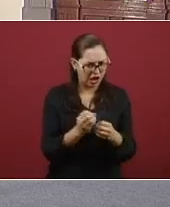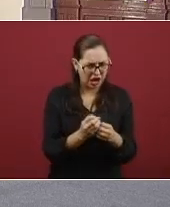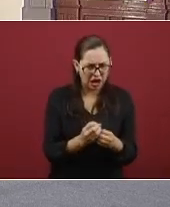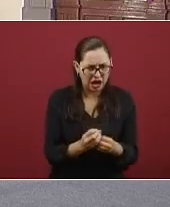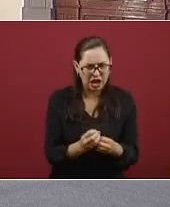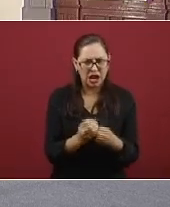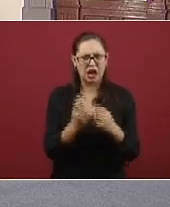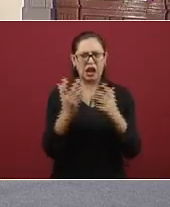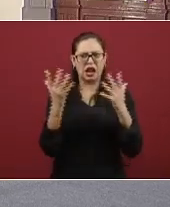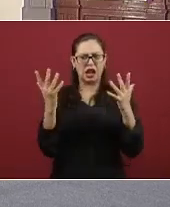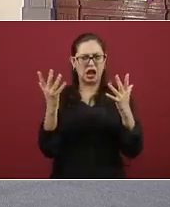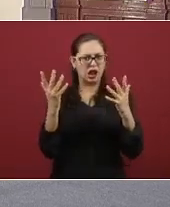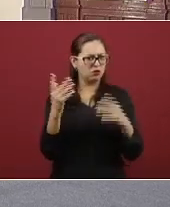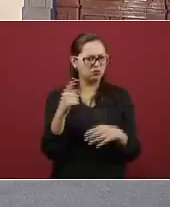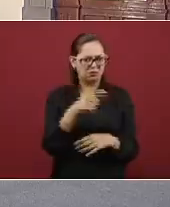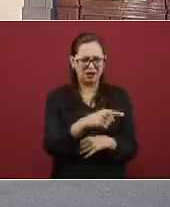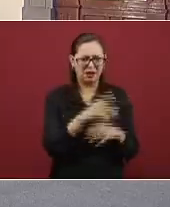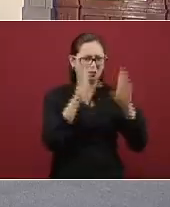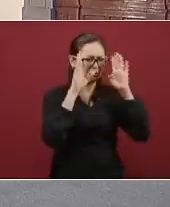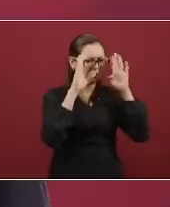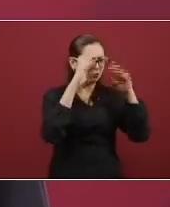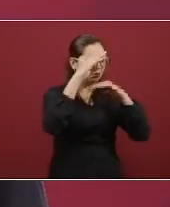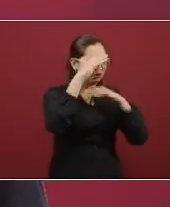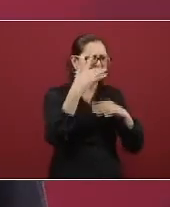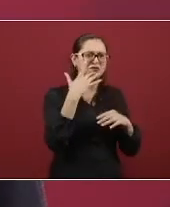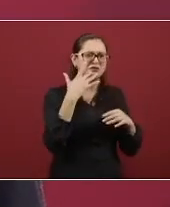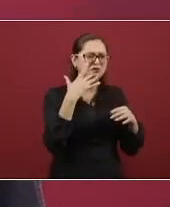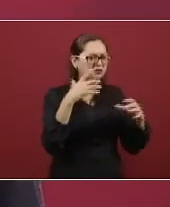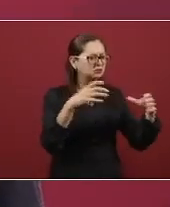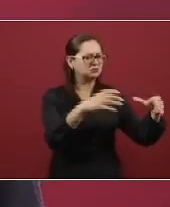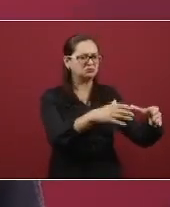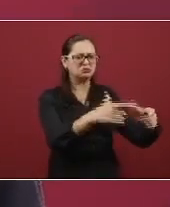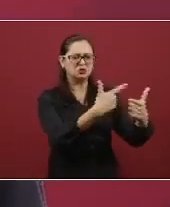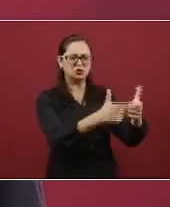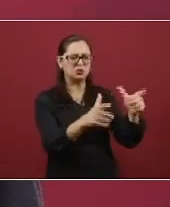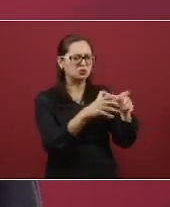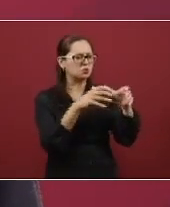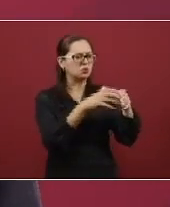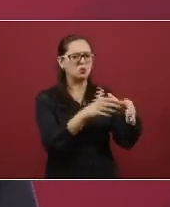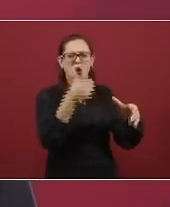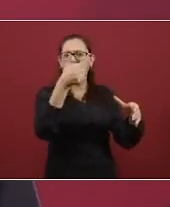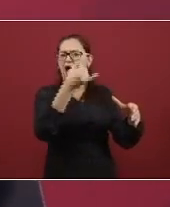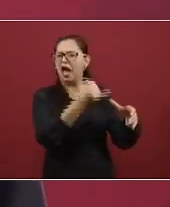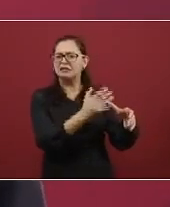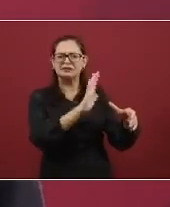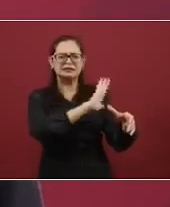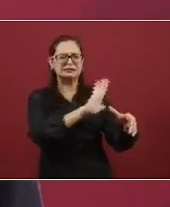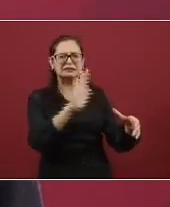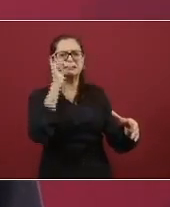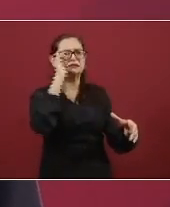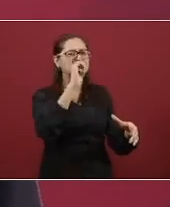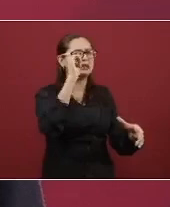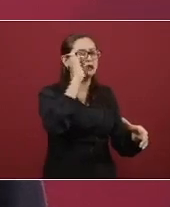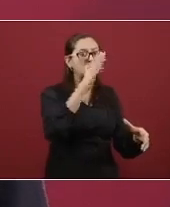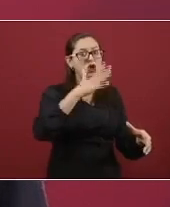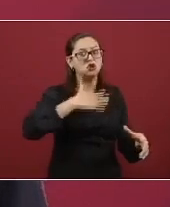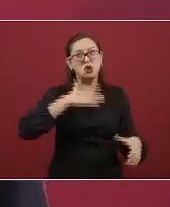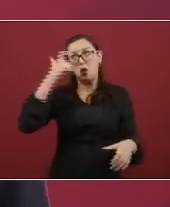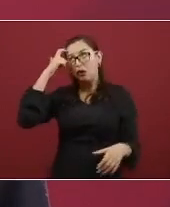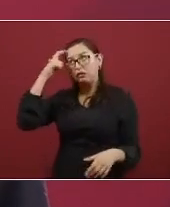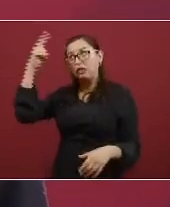prensa conservadora una prensa feef y yo no inventé los